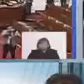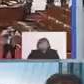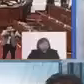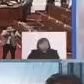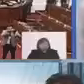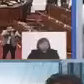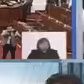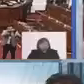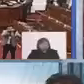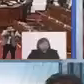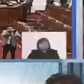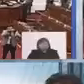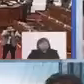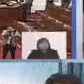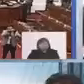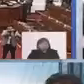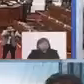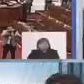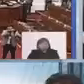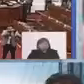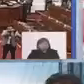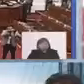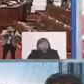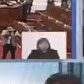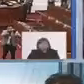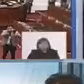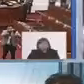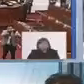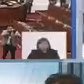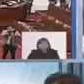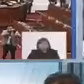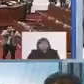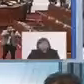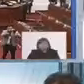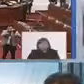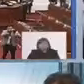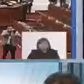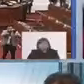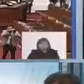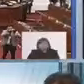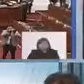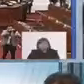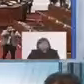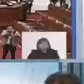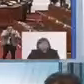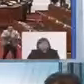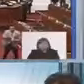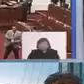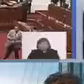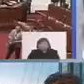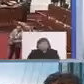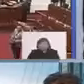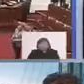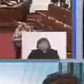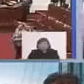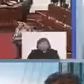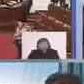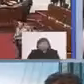un toque de queda programado a partir de hoy a las 10 de la mañana hasta las 4 de la mañana hora Perú, pero parece que